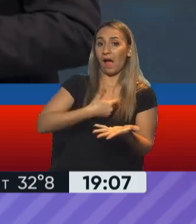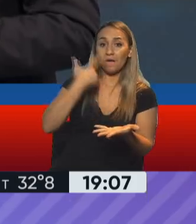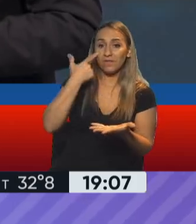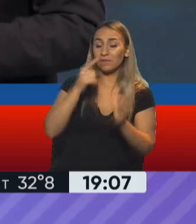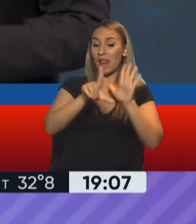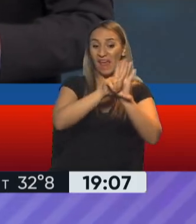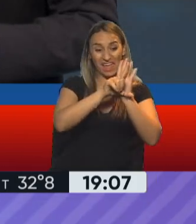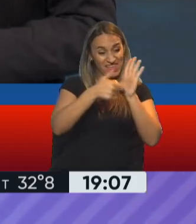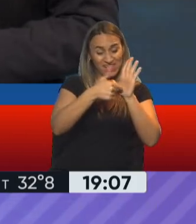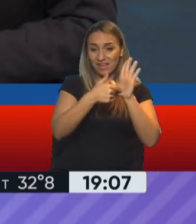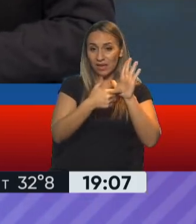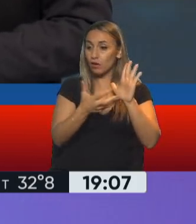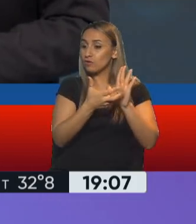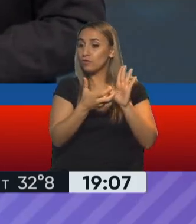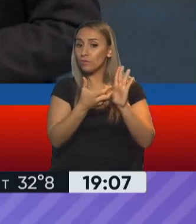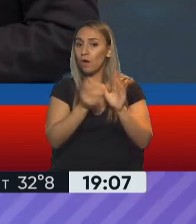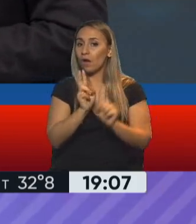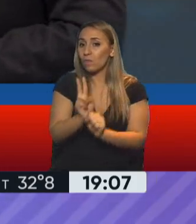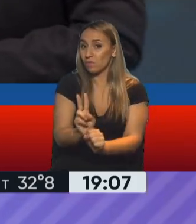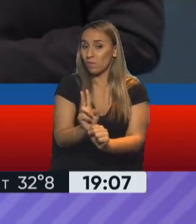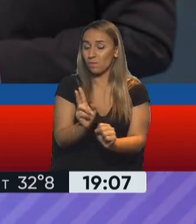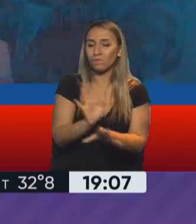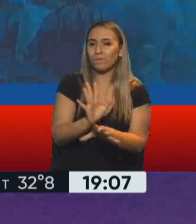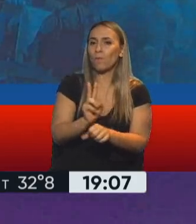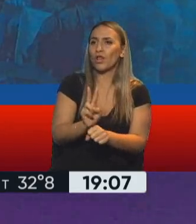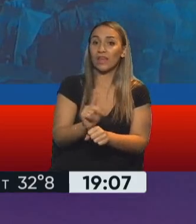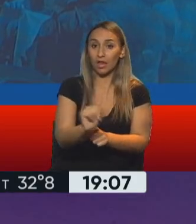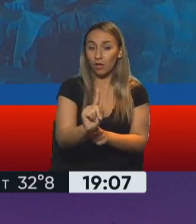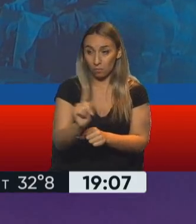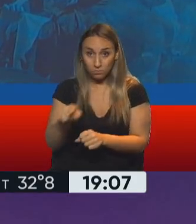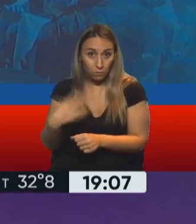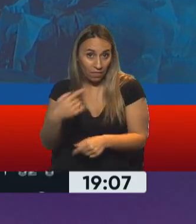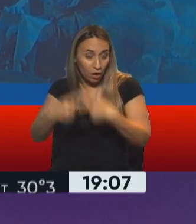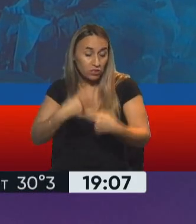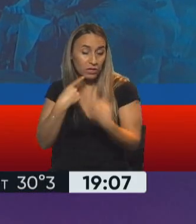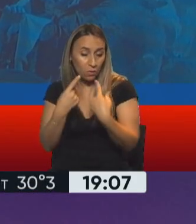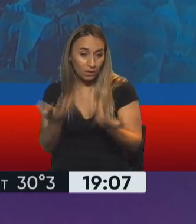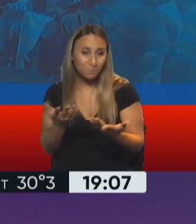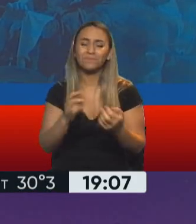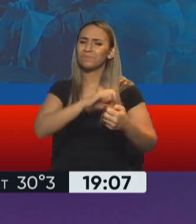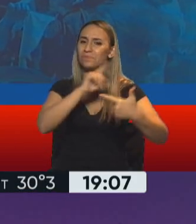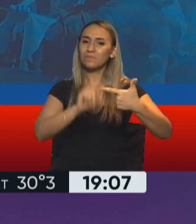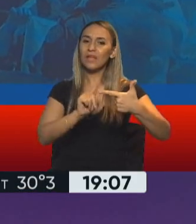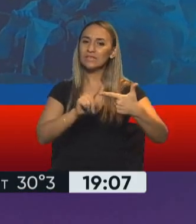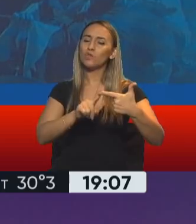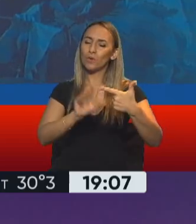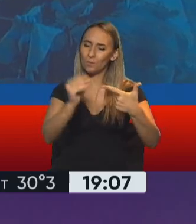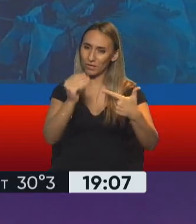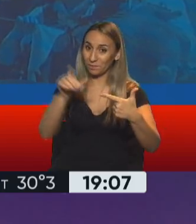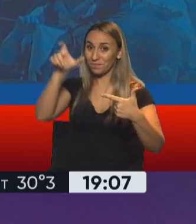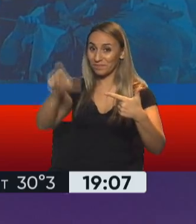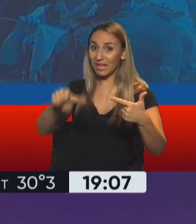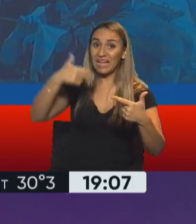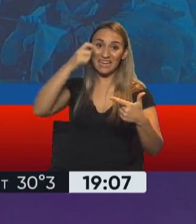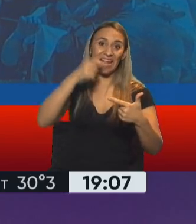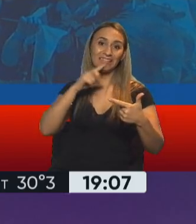comunes, perfectamente podía haber seguido adelante el trámite. Segundo punto, y esto es importante, porque nosotros tenemos un especialista verdadero aquí, y